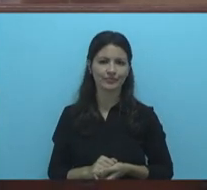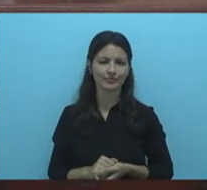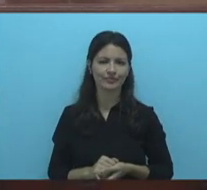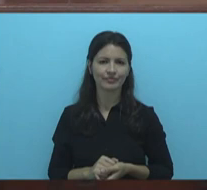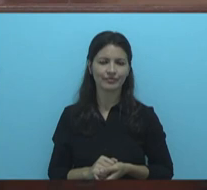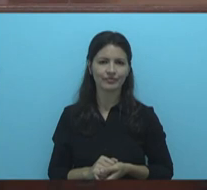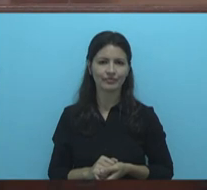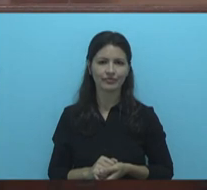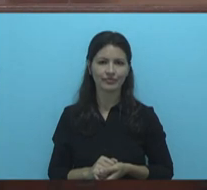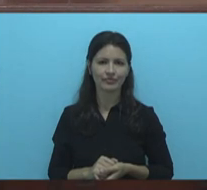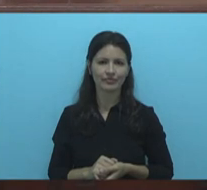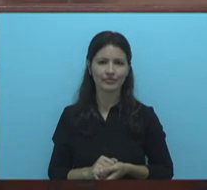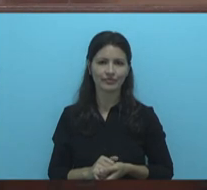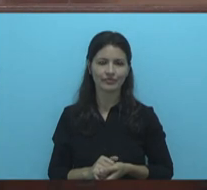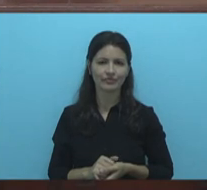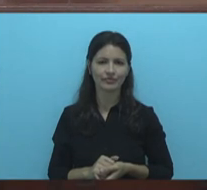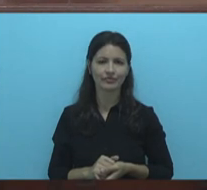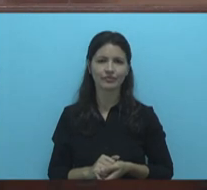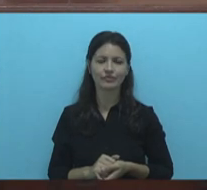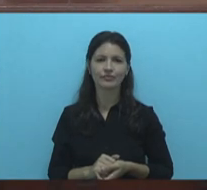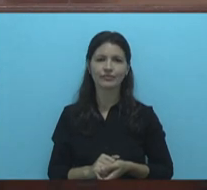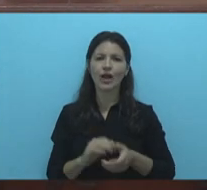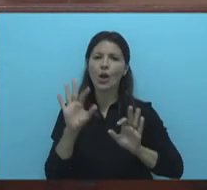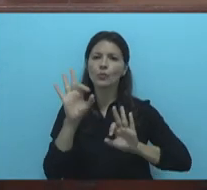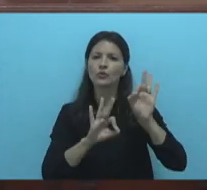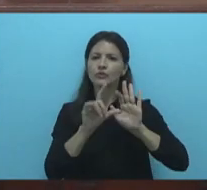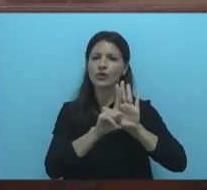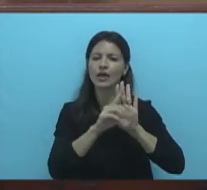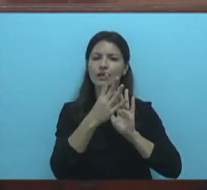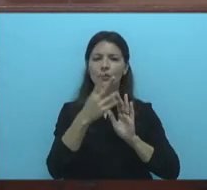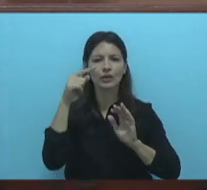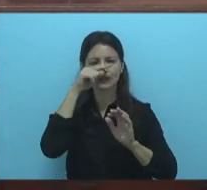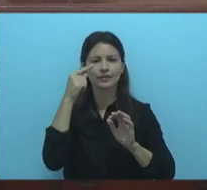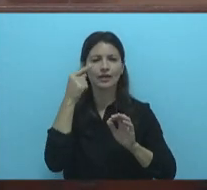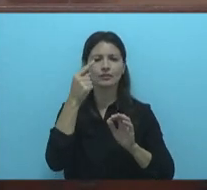Senadores. El punto número 5, asunto número 5 es el proyecto de ley